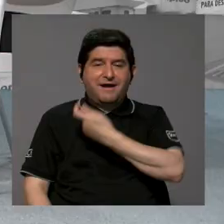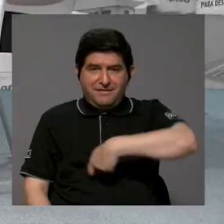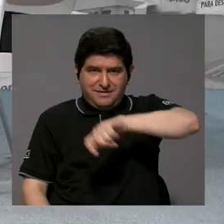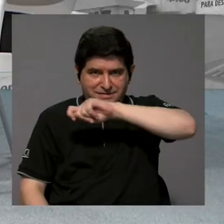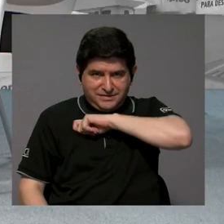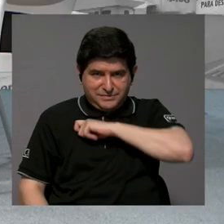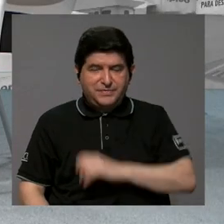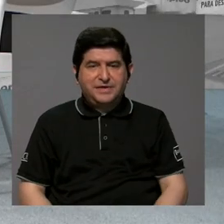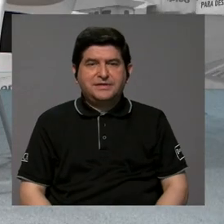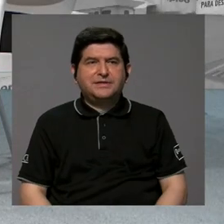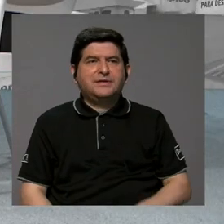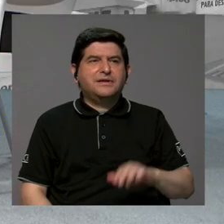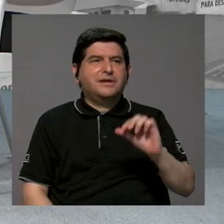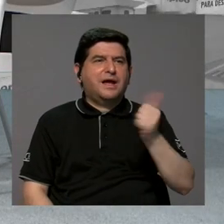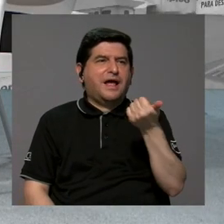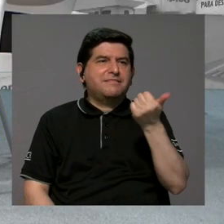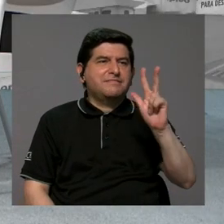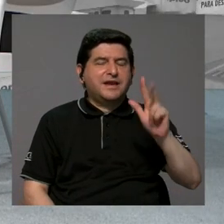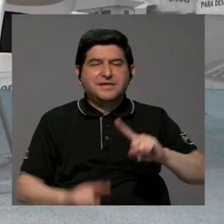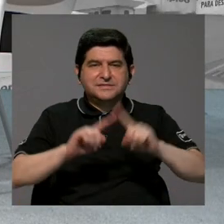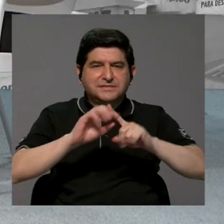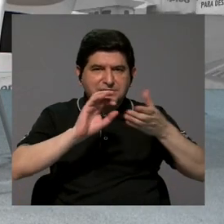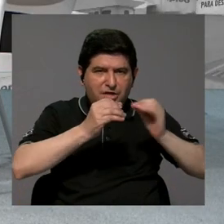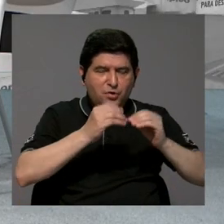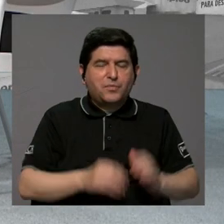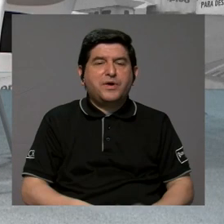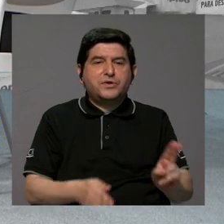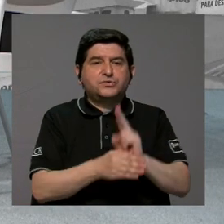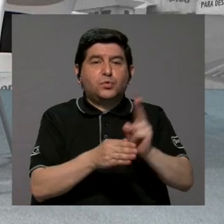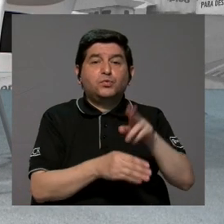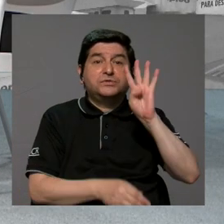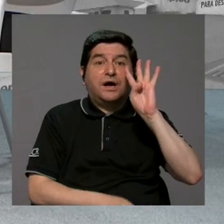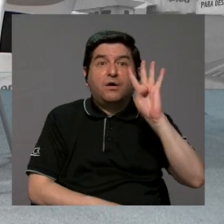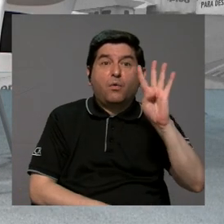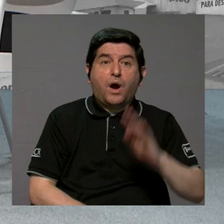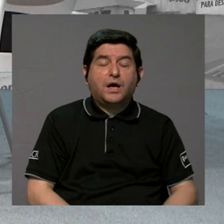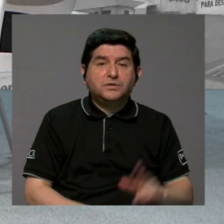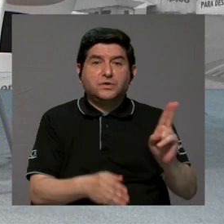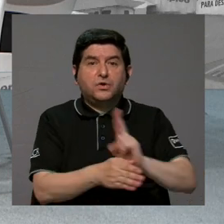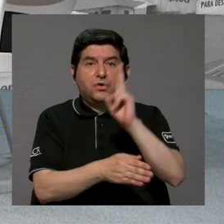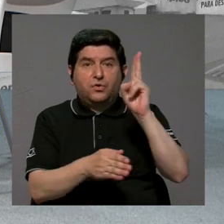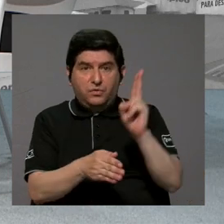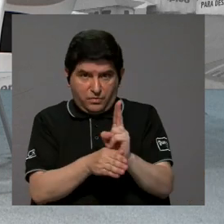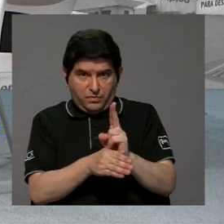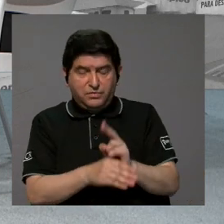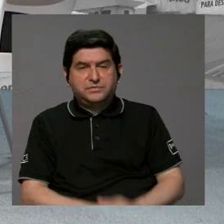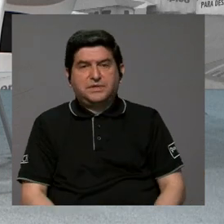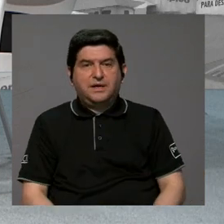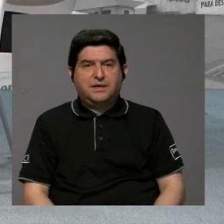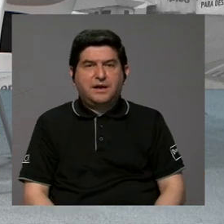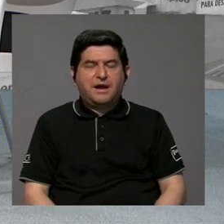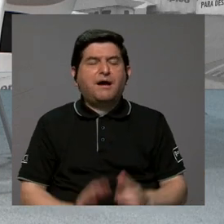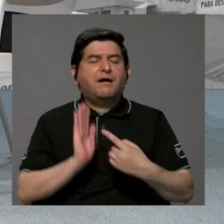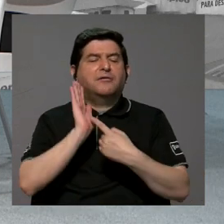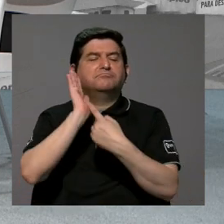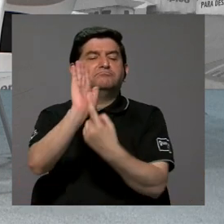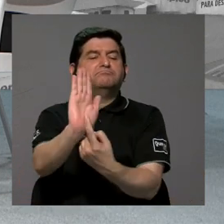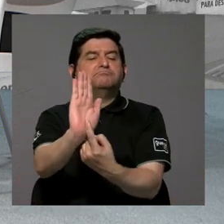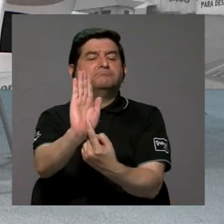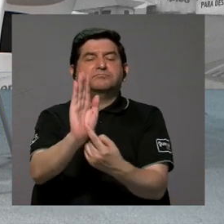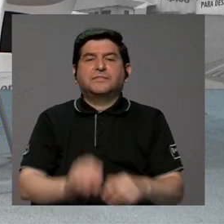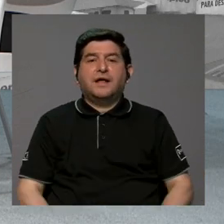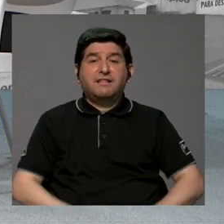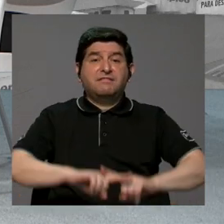España y son 13 indicadores, toman 4 indicadores y los utilizan para